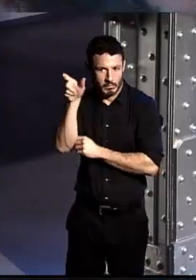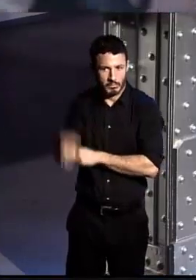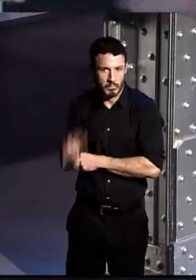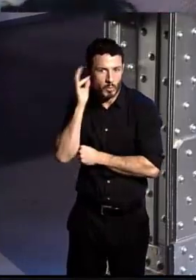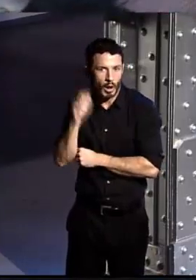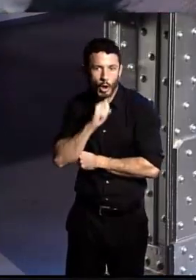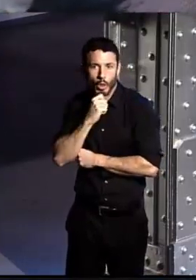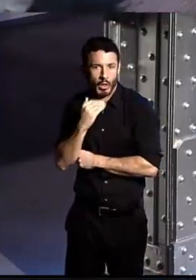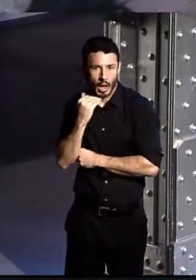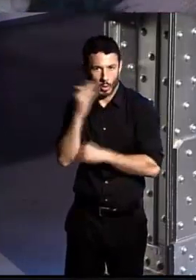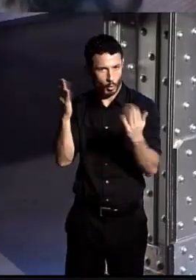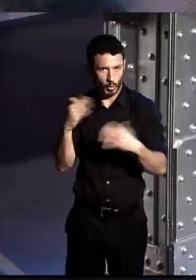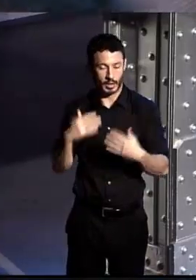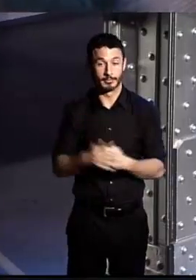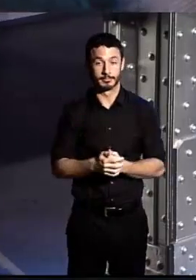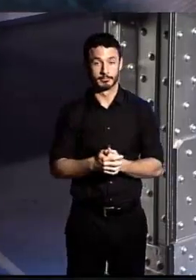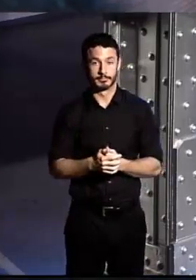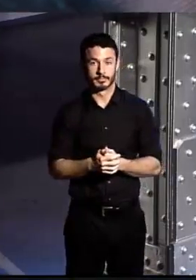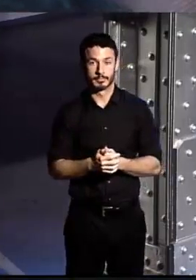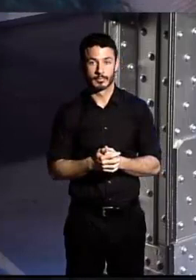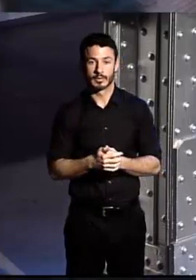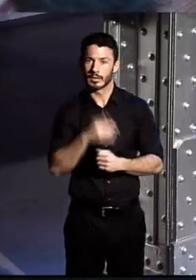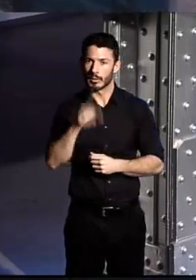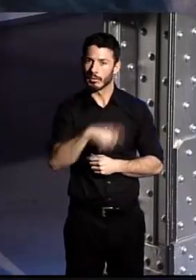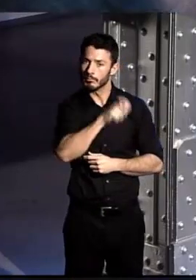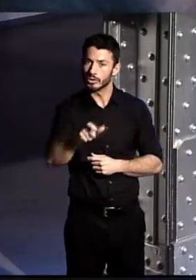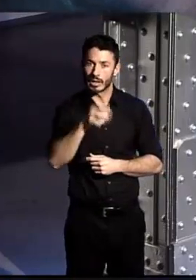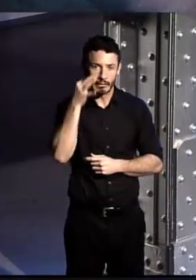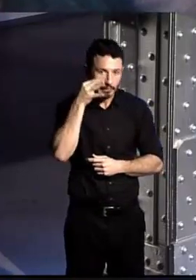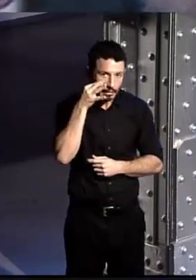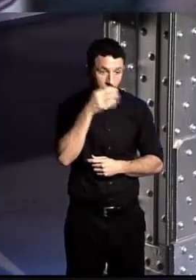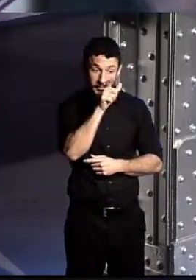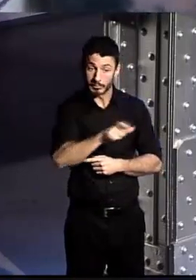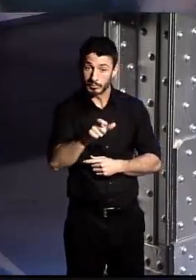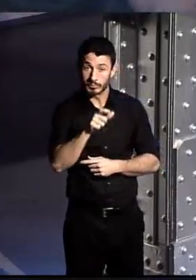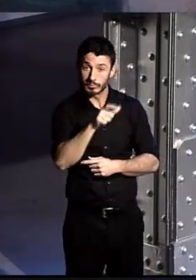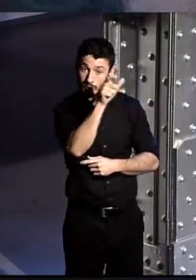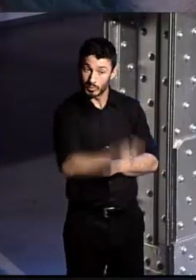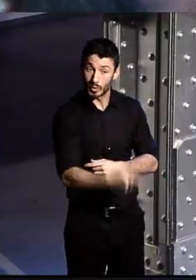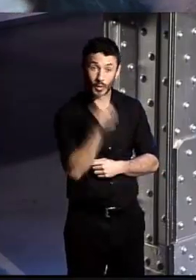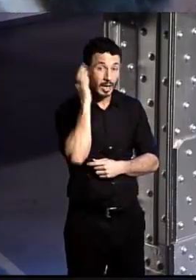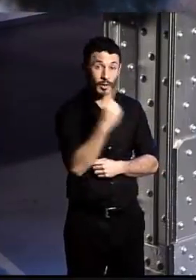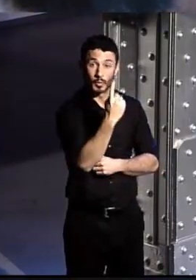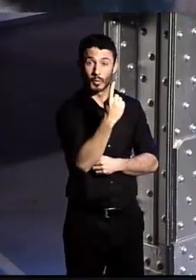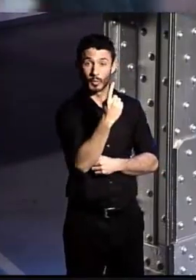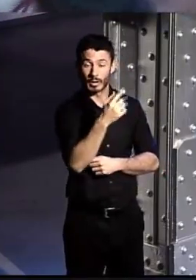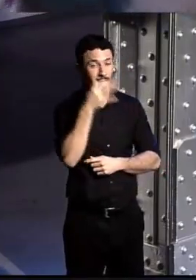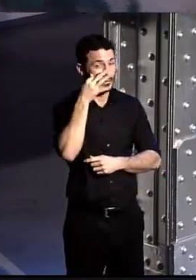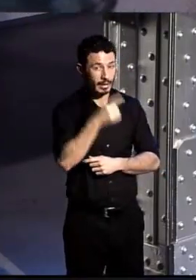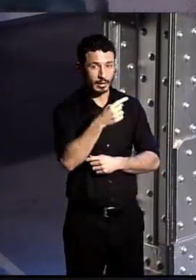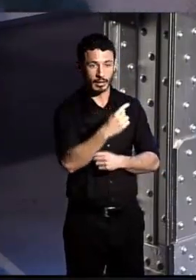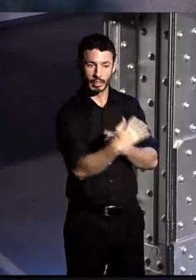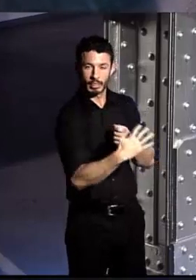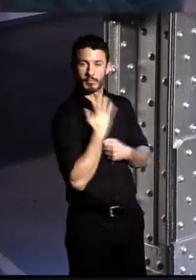Después, respecto a personas reales, hay una mujer real que a él le inspira una novela. La novela es